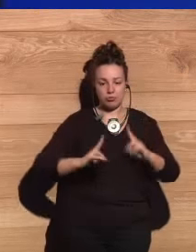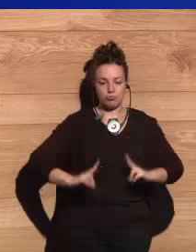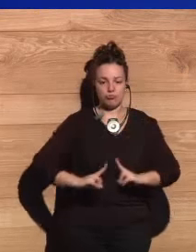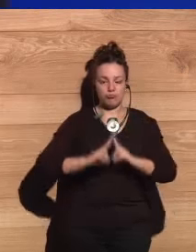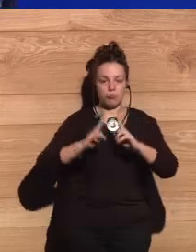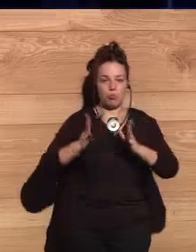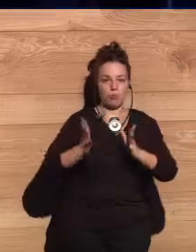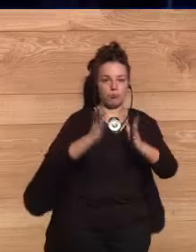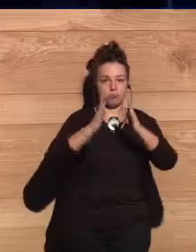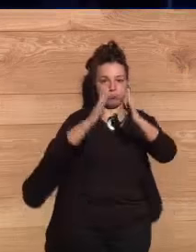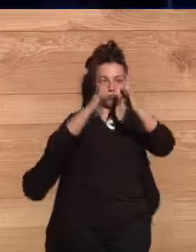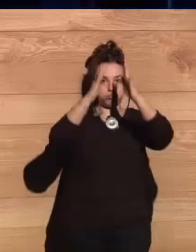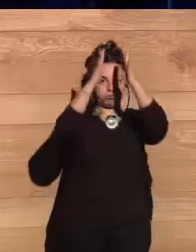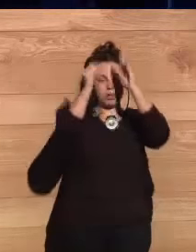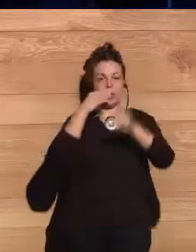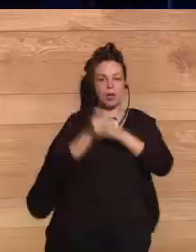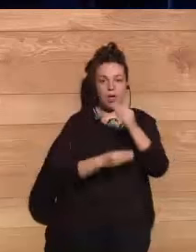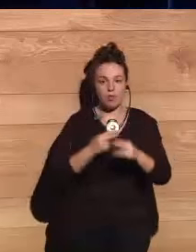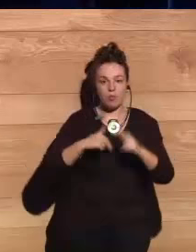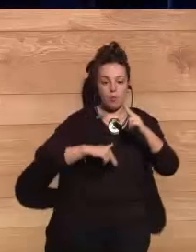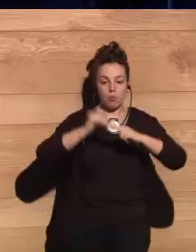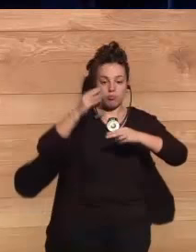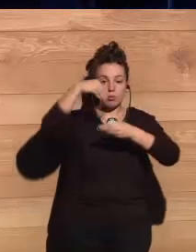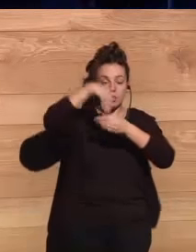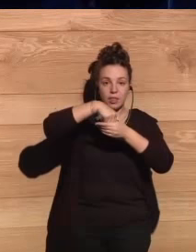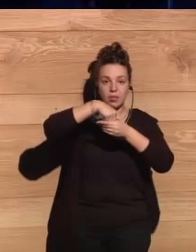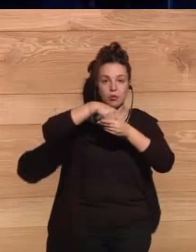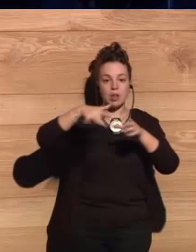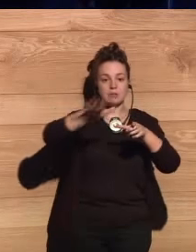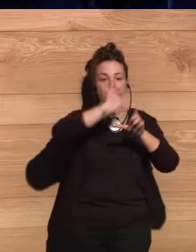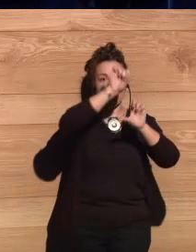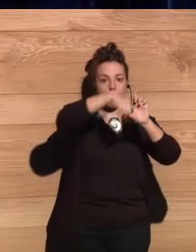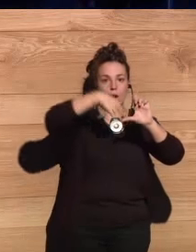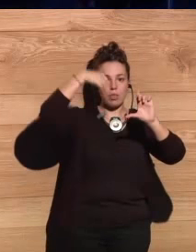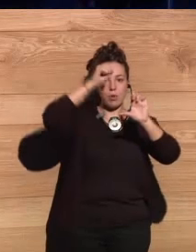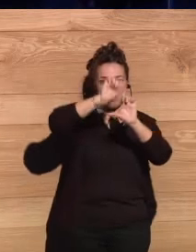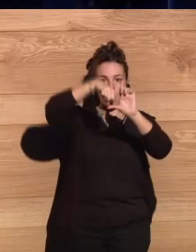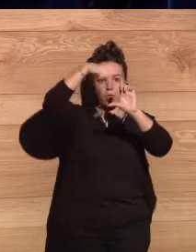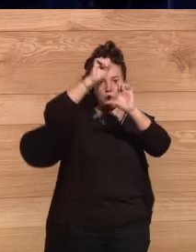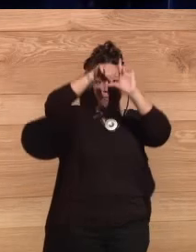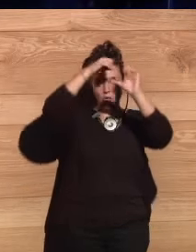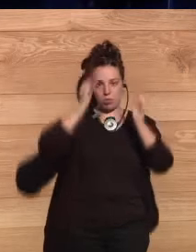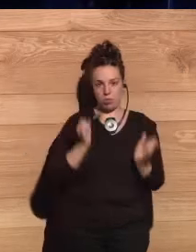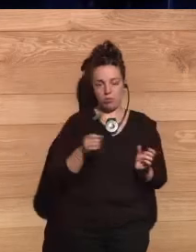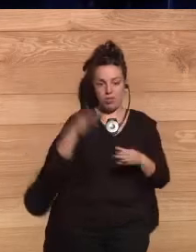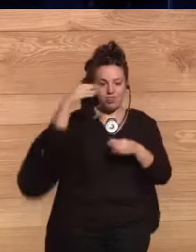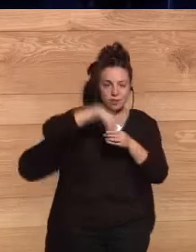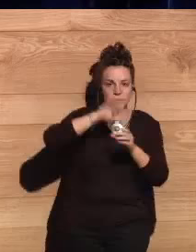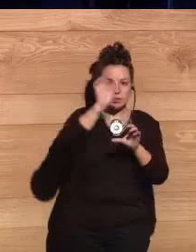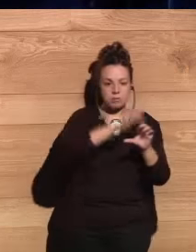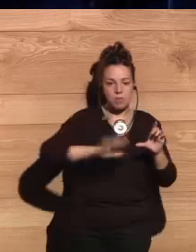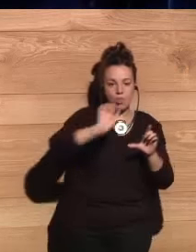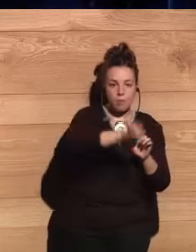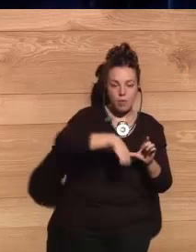Eiffel y está hecha, está compuesta por espacios abiertos. Se compone de espacios abiertos. Toda